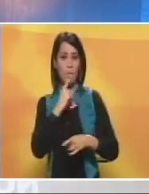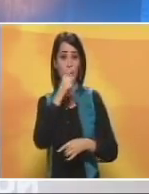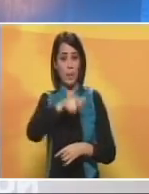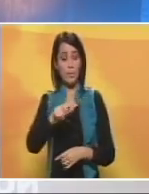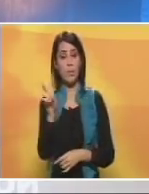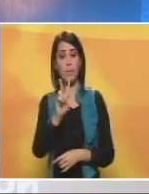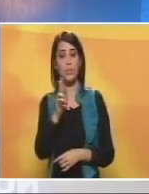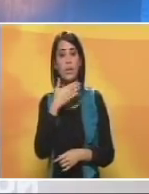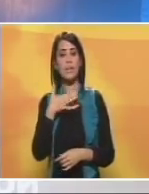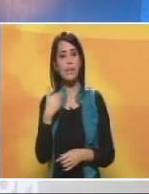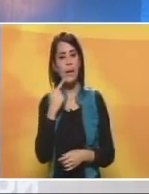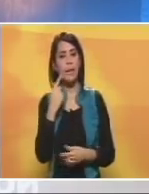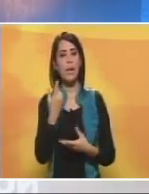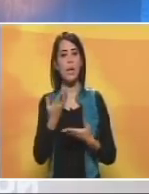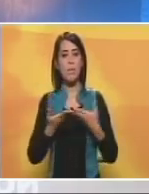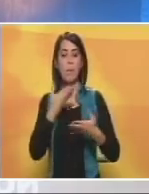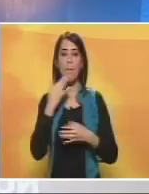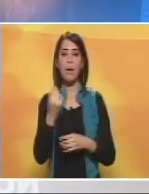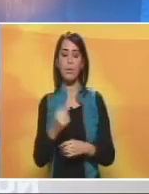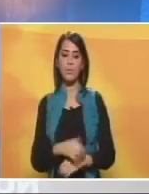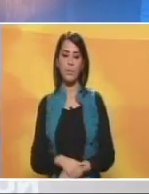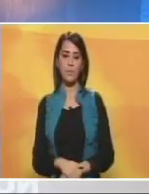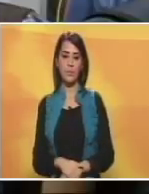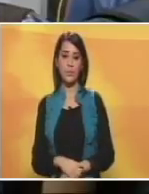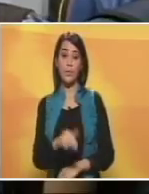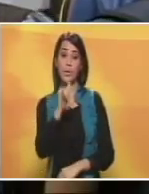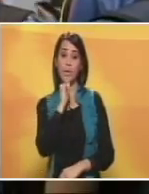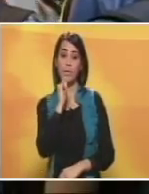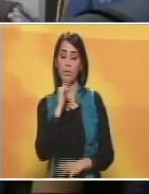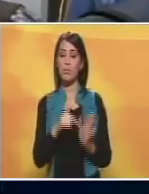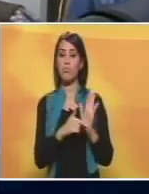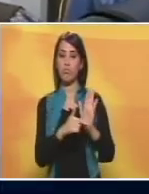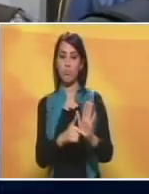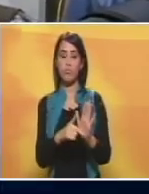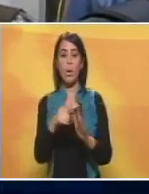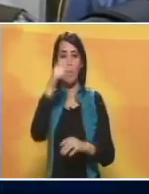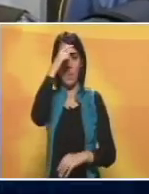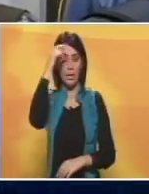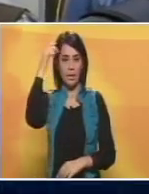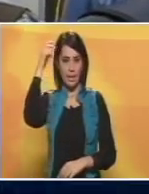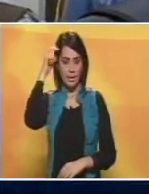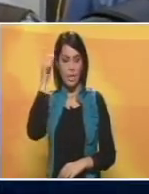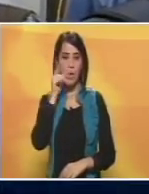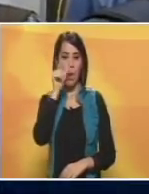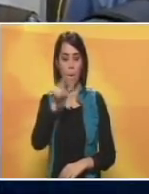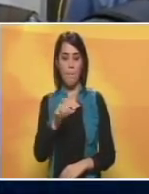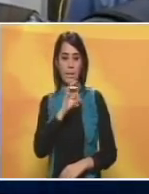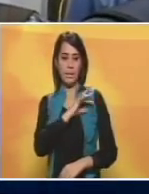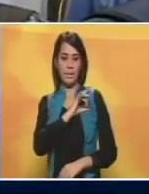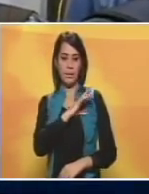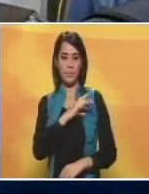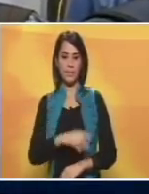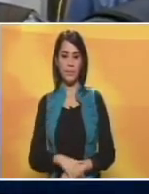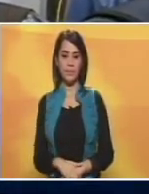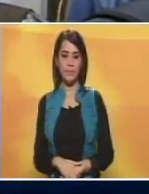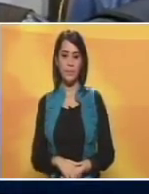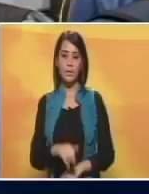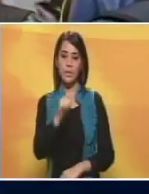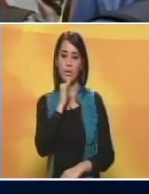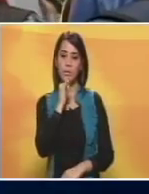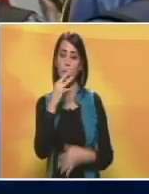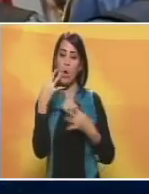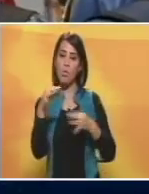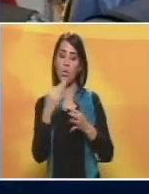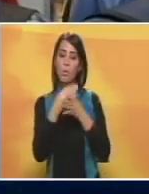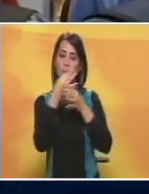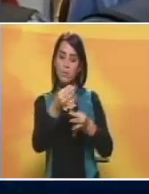para regularizar su situación en la nación austral. La información fue proporcionada por el canciller chileno Roberto Ampuero, quien precisó que el